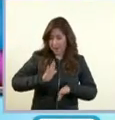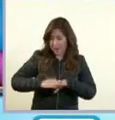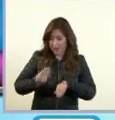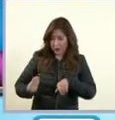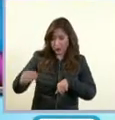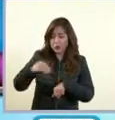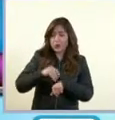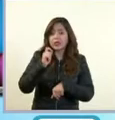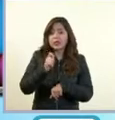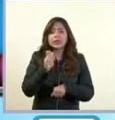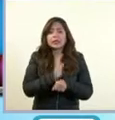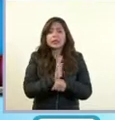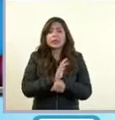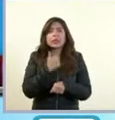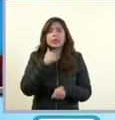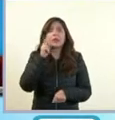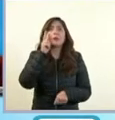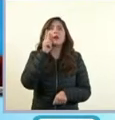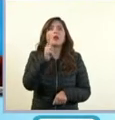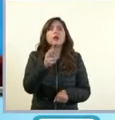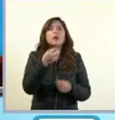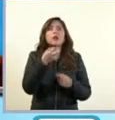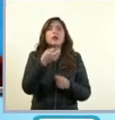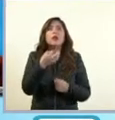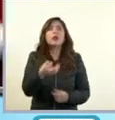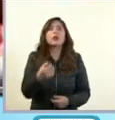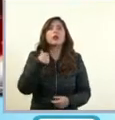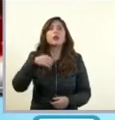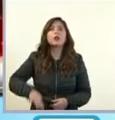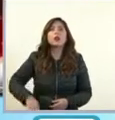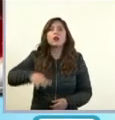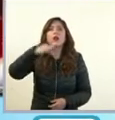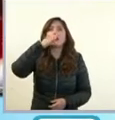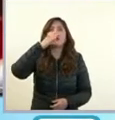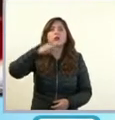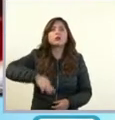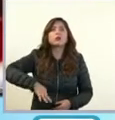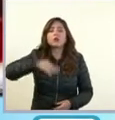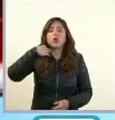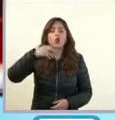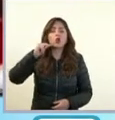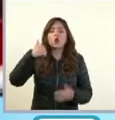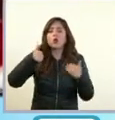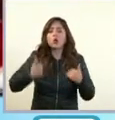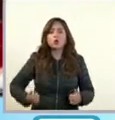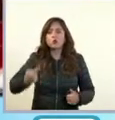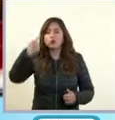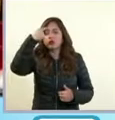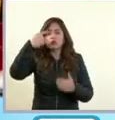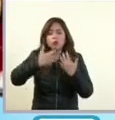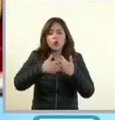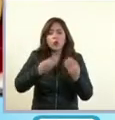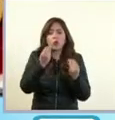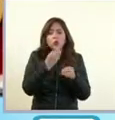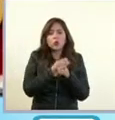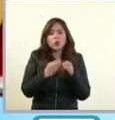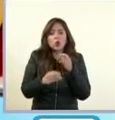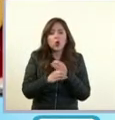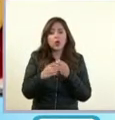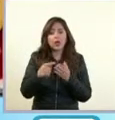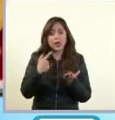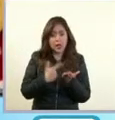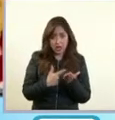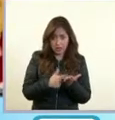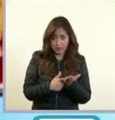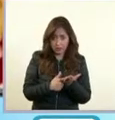Estamos en el cine viendo la película y no estamos siendo conscientes de todo lo que nos estamos comiendo, la cantidad de grasa. Ojo, la Y